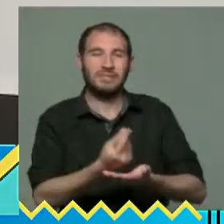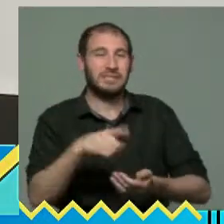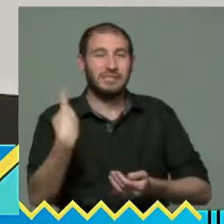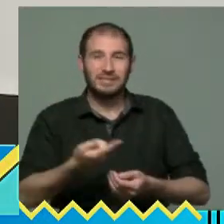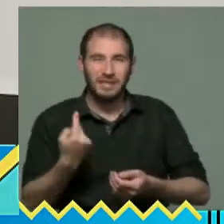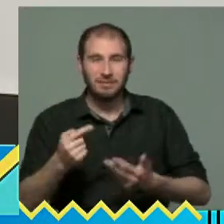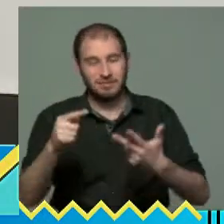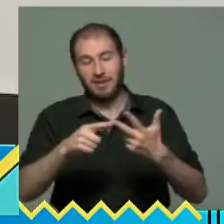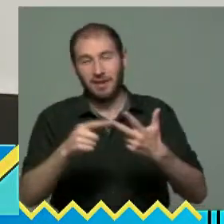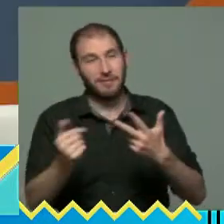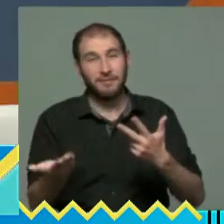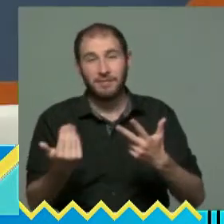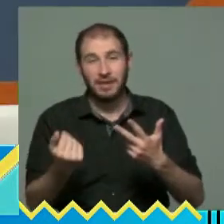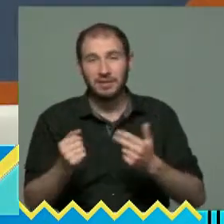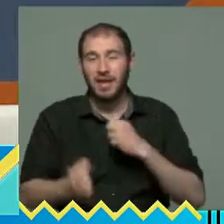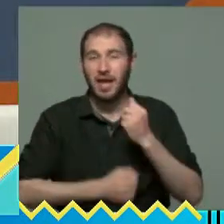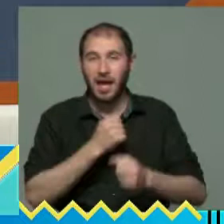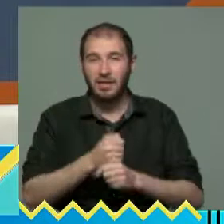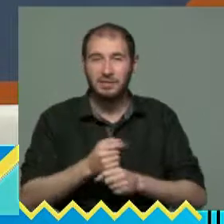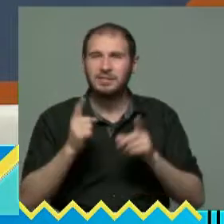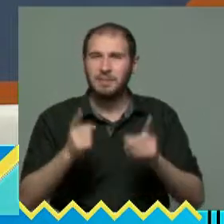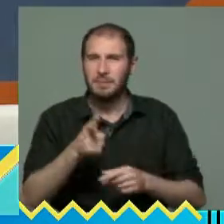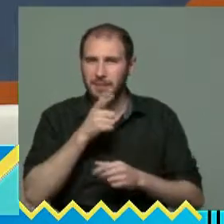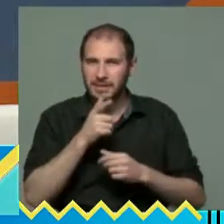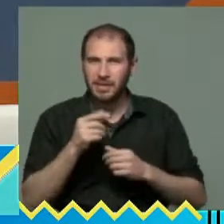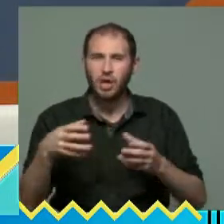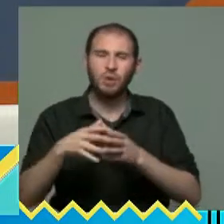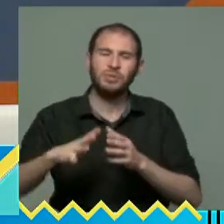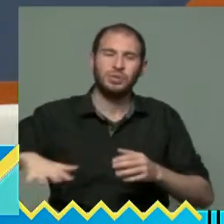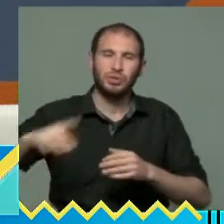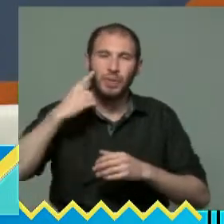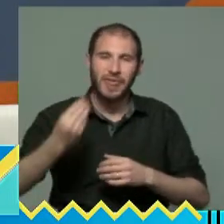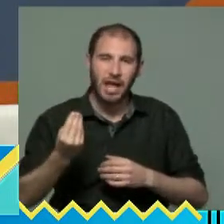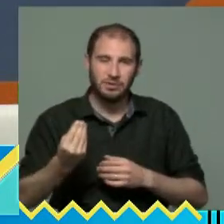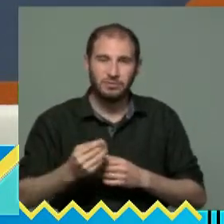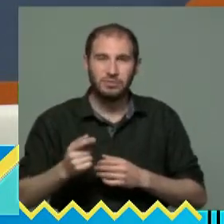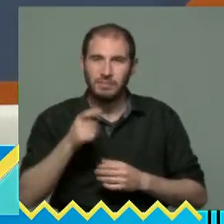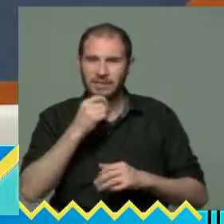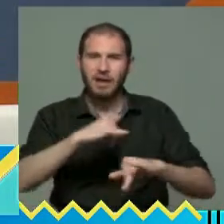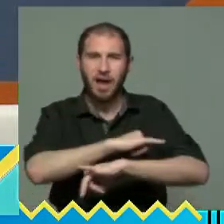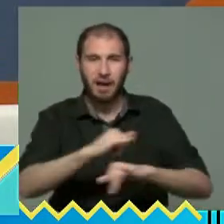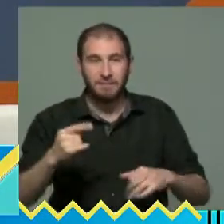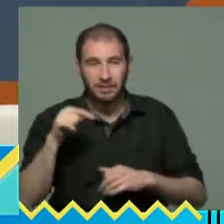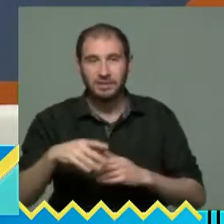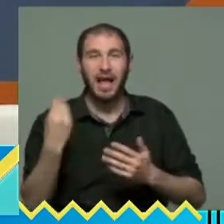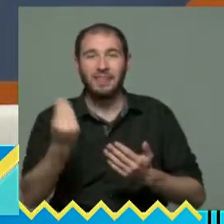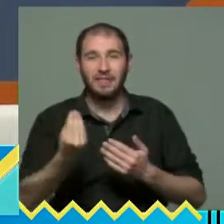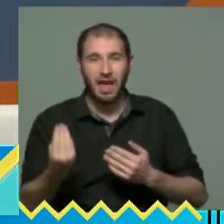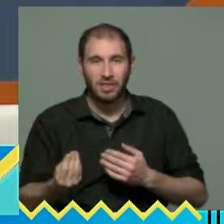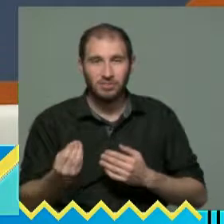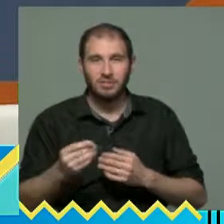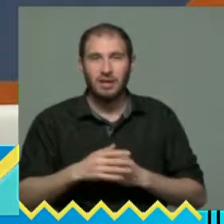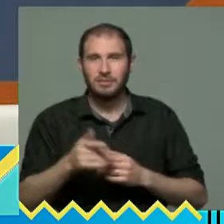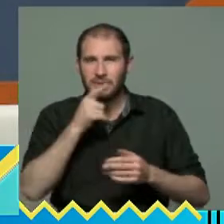queda un lugar vacante, y hasta que incluso creo que parte de la ciudadanía de alguna forma da un mensaje a partir de estos candidatos que están un poco